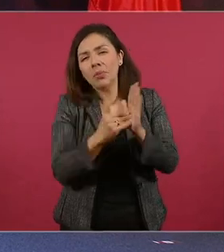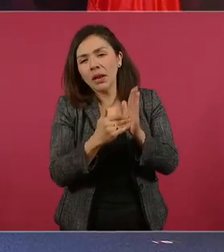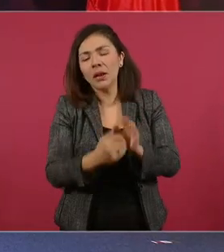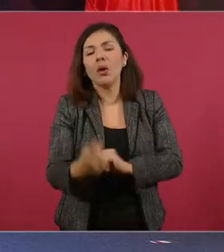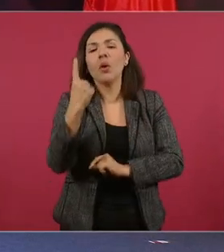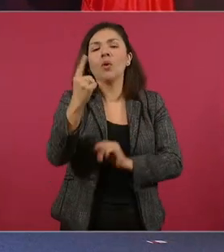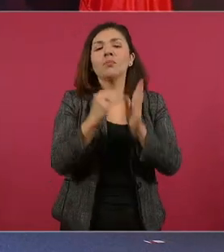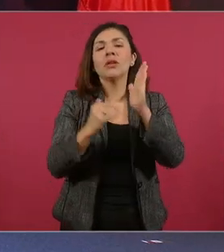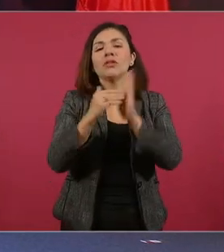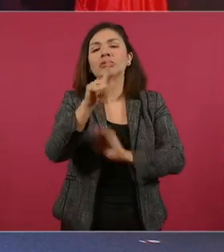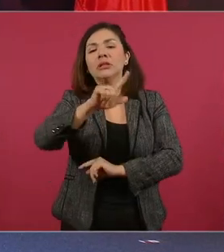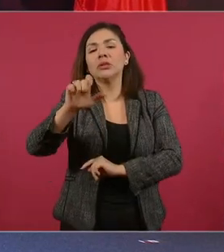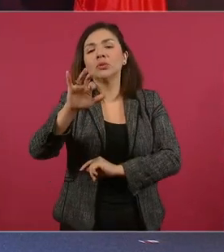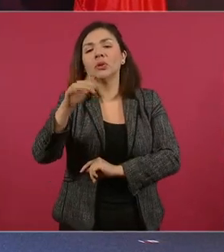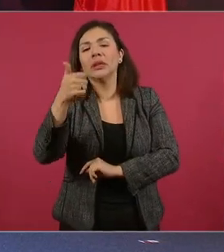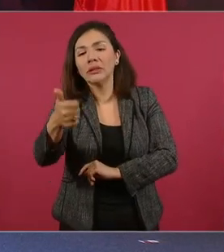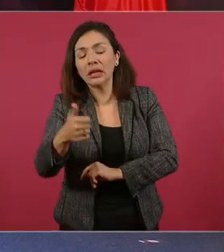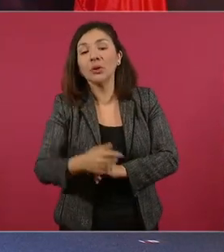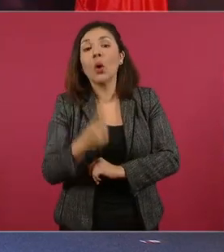1.756,